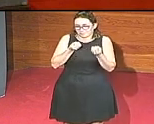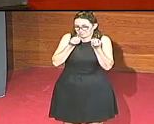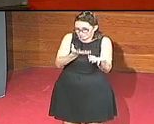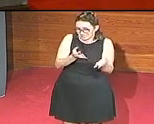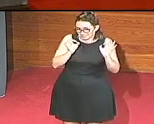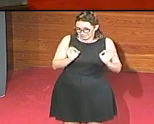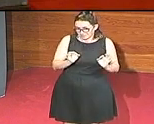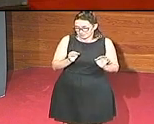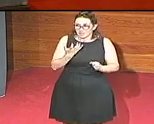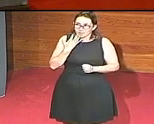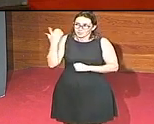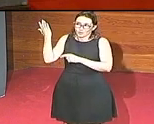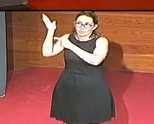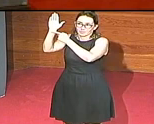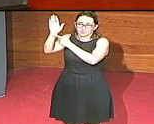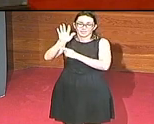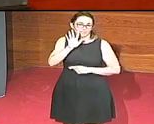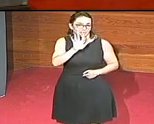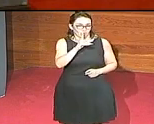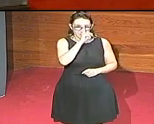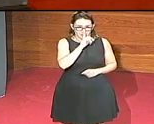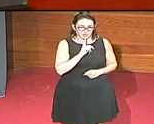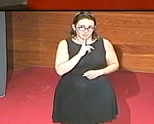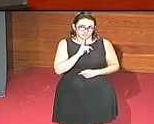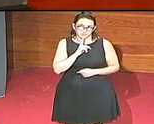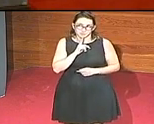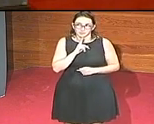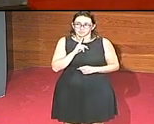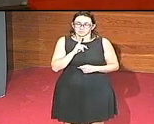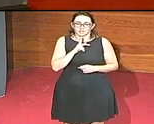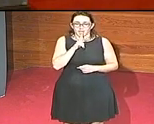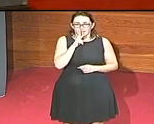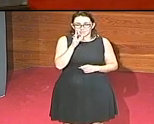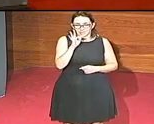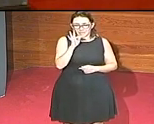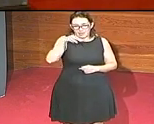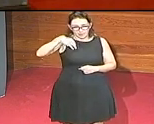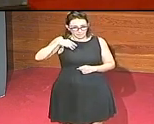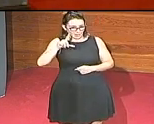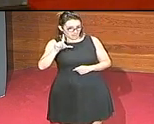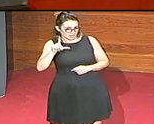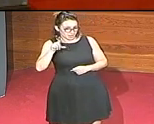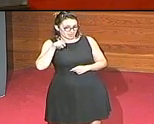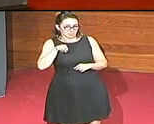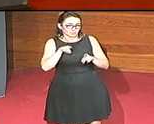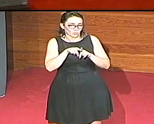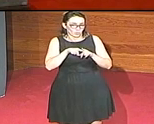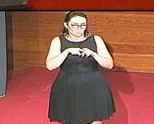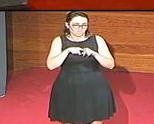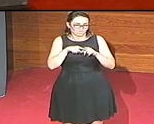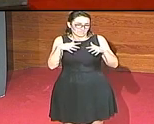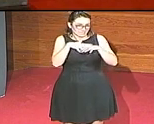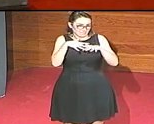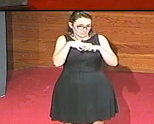eso que os he contado de las cinco imágenes al final es un hito html que conoces es un script que tiene illustrator